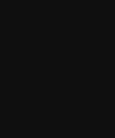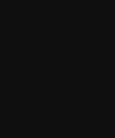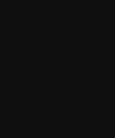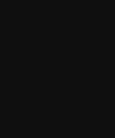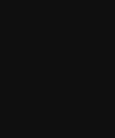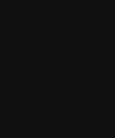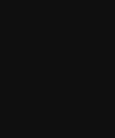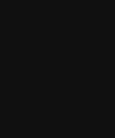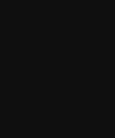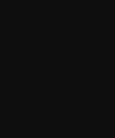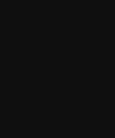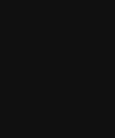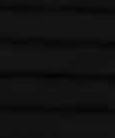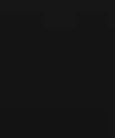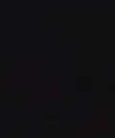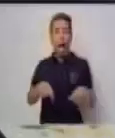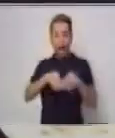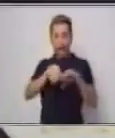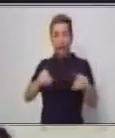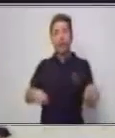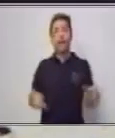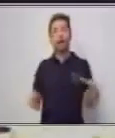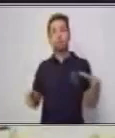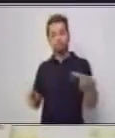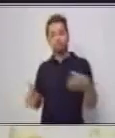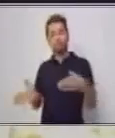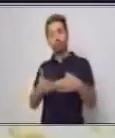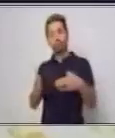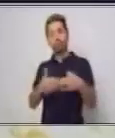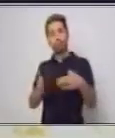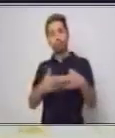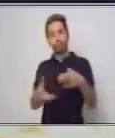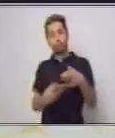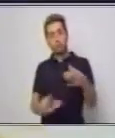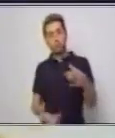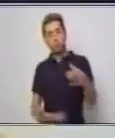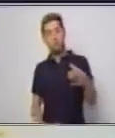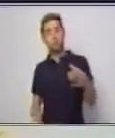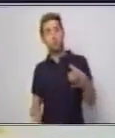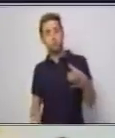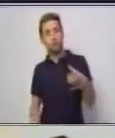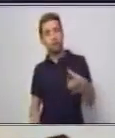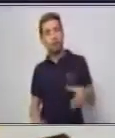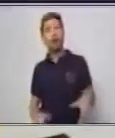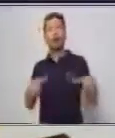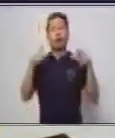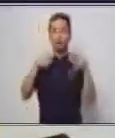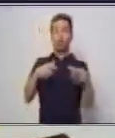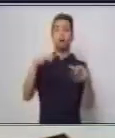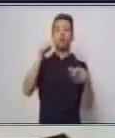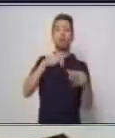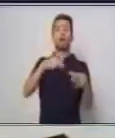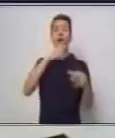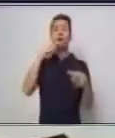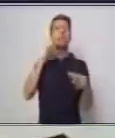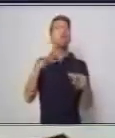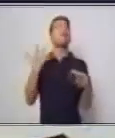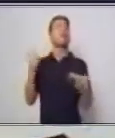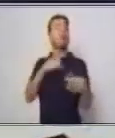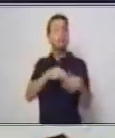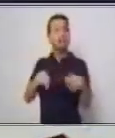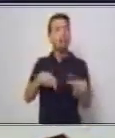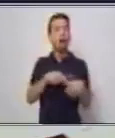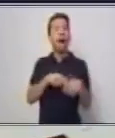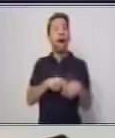allá. Muy bien, ¿y qué quedó en nuestro recipiente de color rojo? Ah, muy bien, quedaron